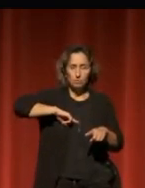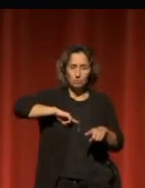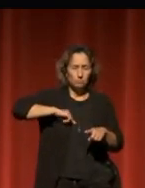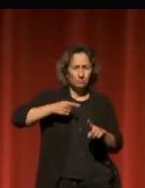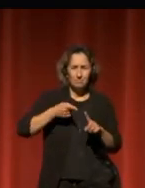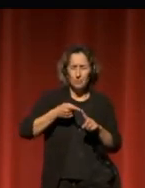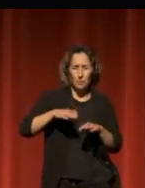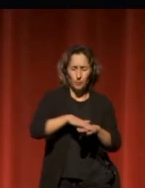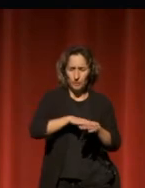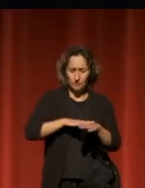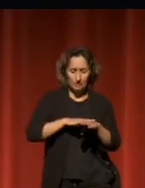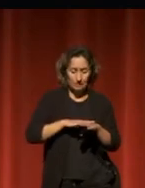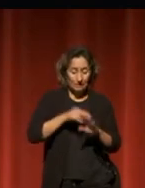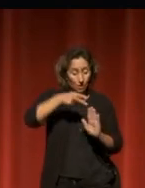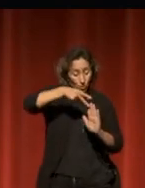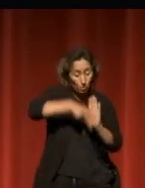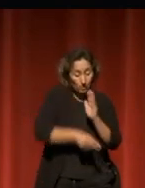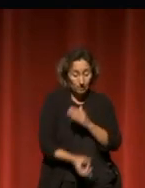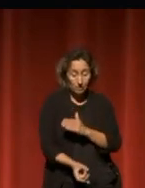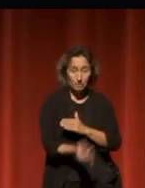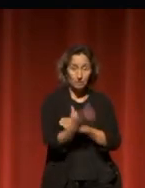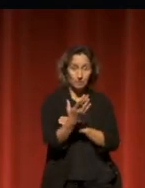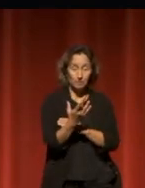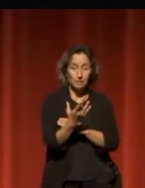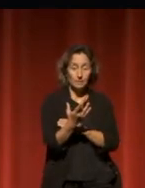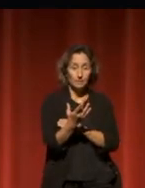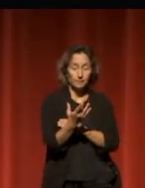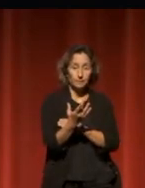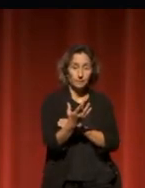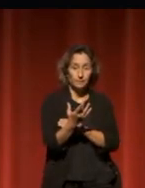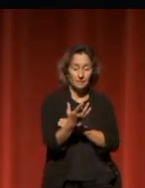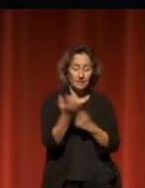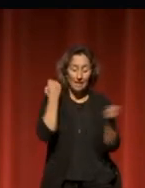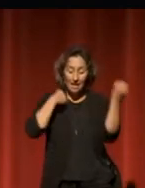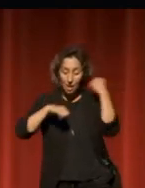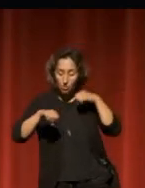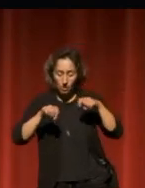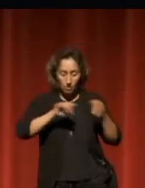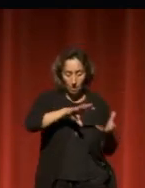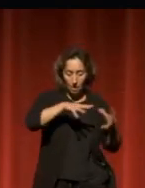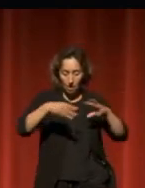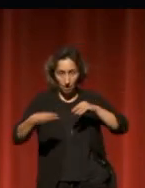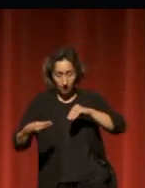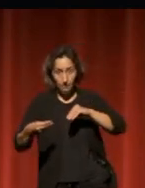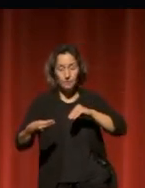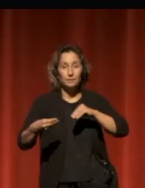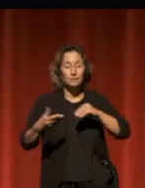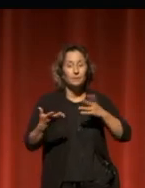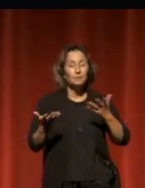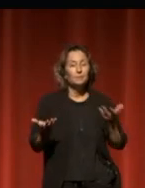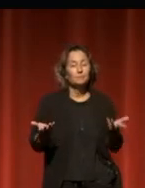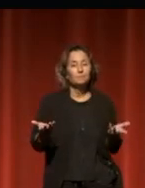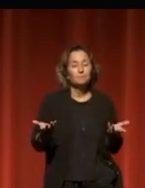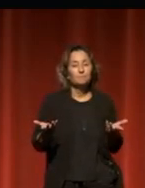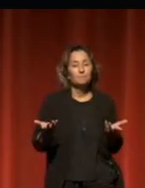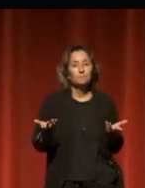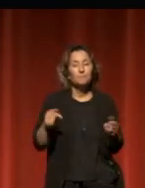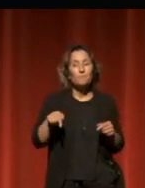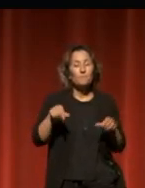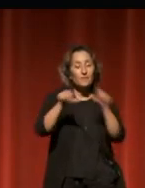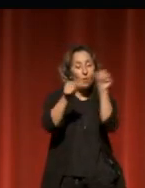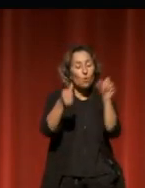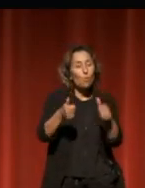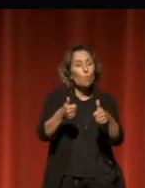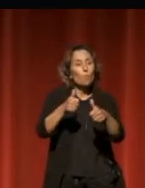una normativa que nos permita flexibilizar esas actuaciones. Pero bueno, este es solo un modelo